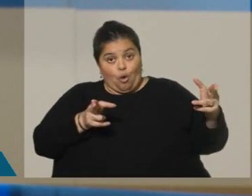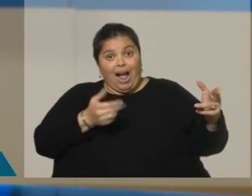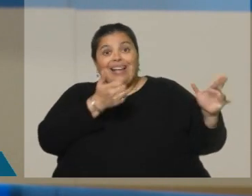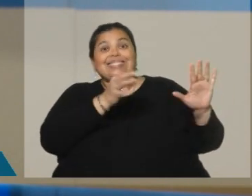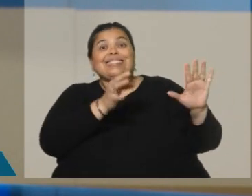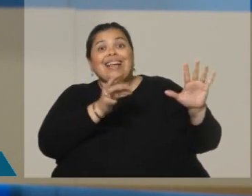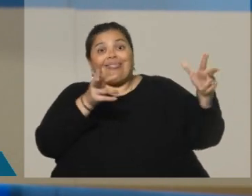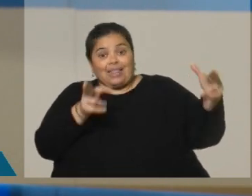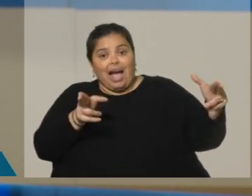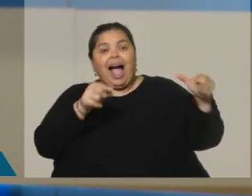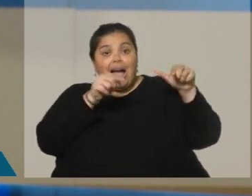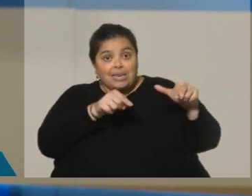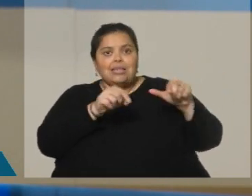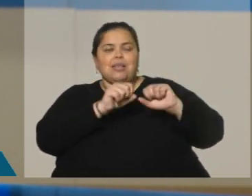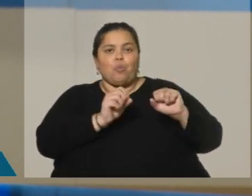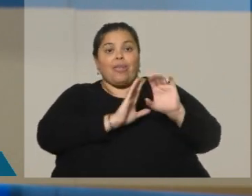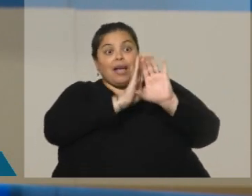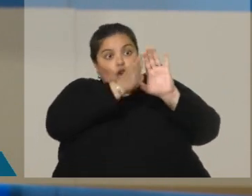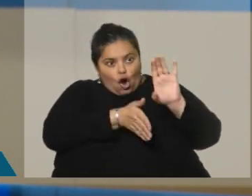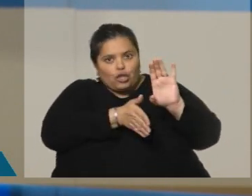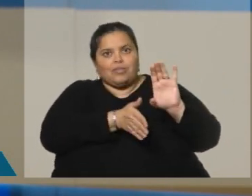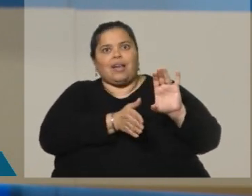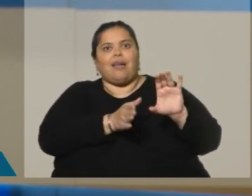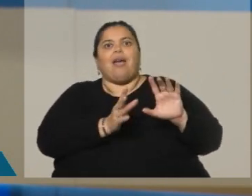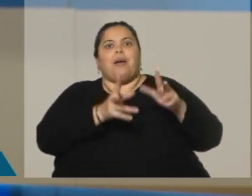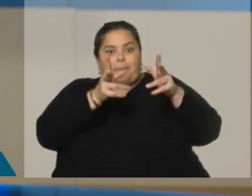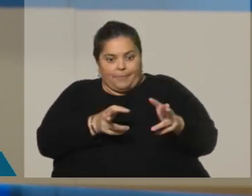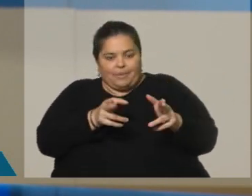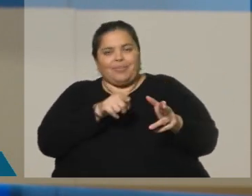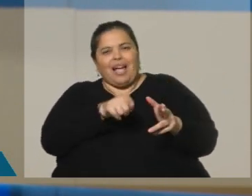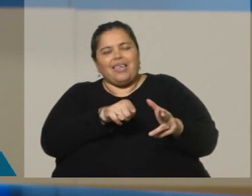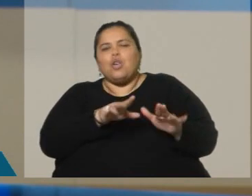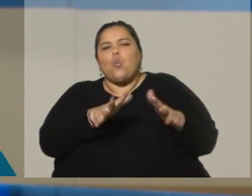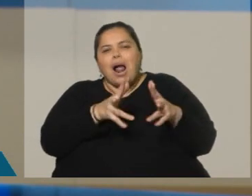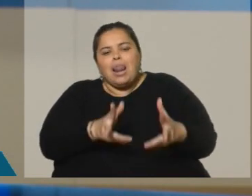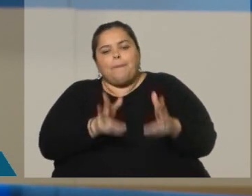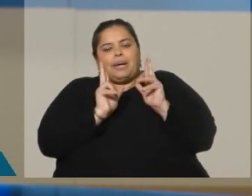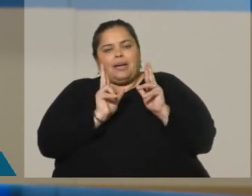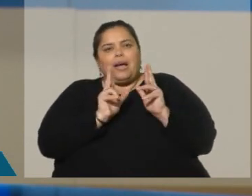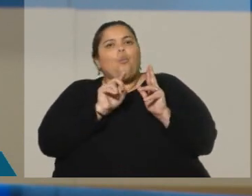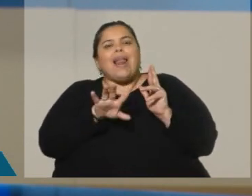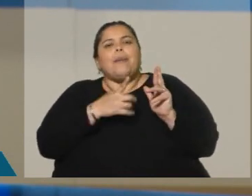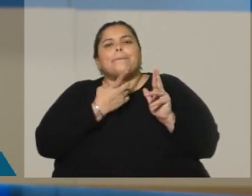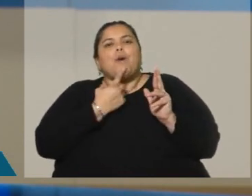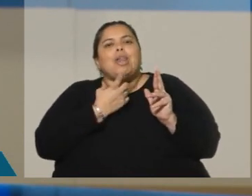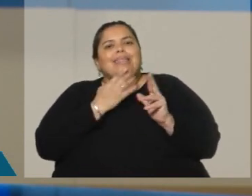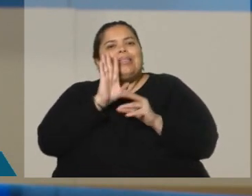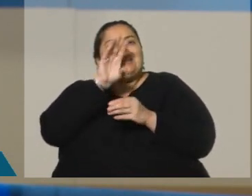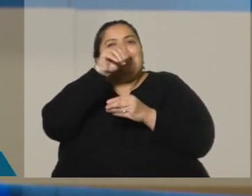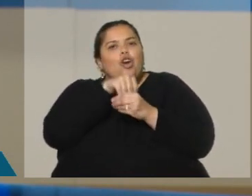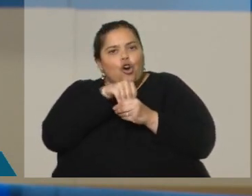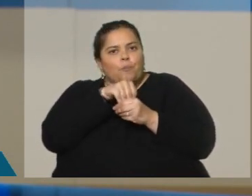producir también un corte y diferenciar qué caracteriza del punto de vista político Ya